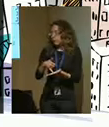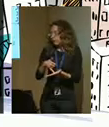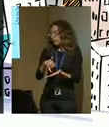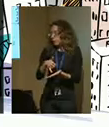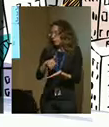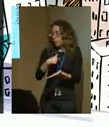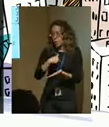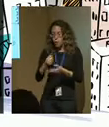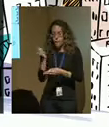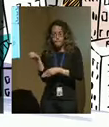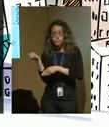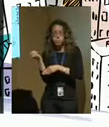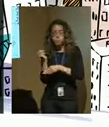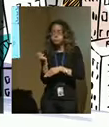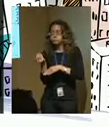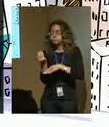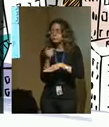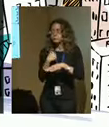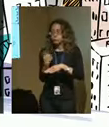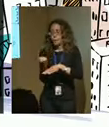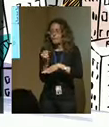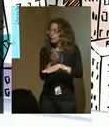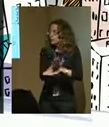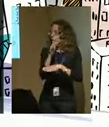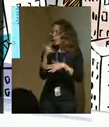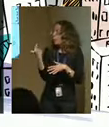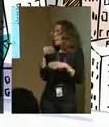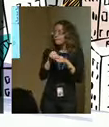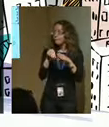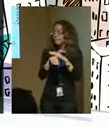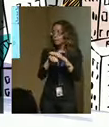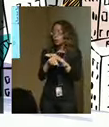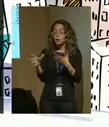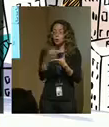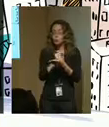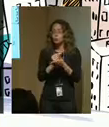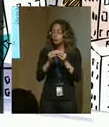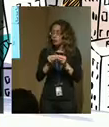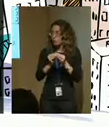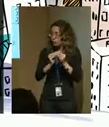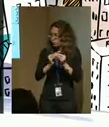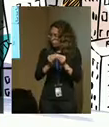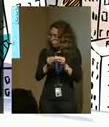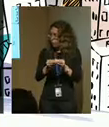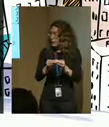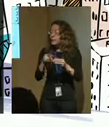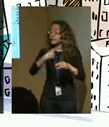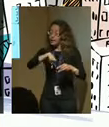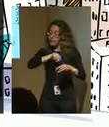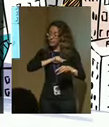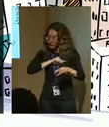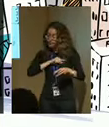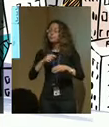le dimos esta impronta, que ahora si Dios quiere podemos ver el video, que es un video que hicimos entre todos. Nosotros incorporamos a la Defensoría del